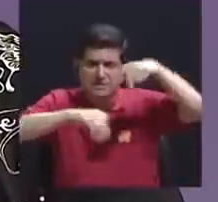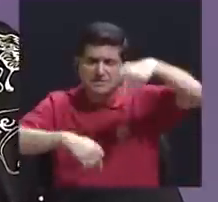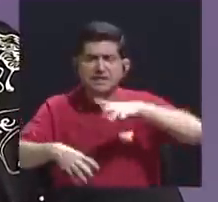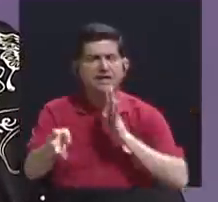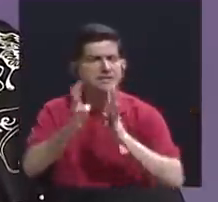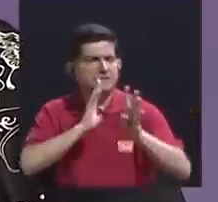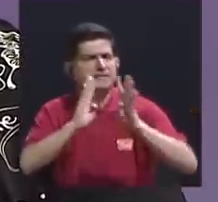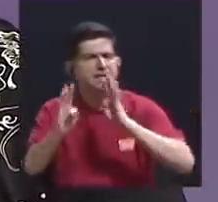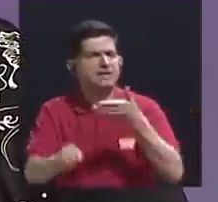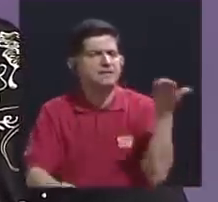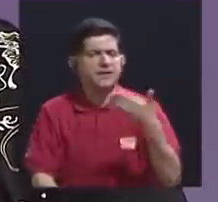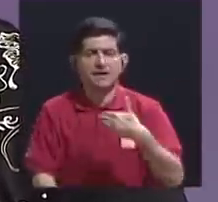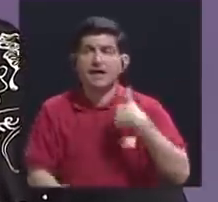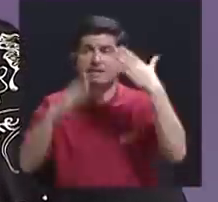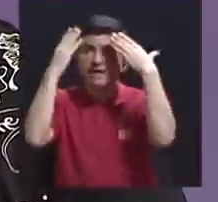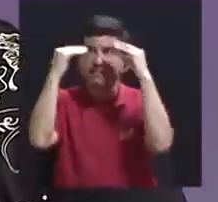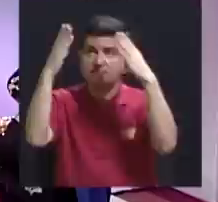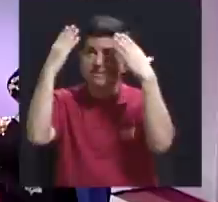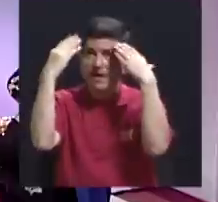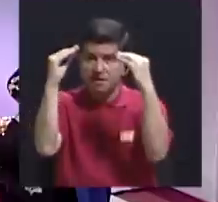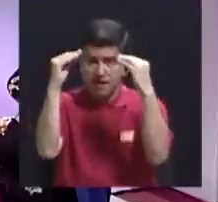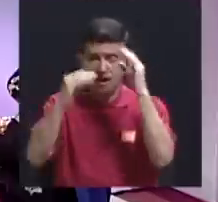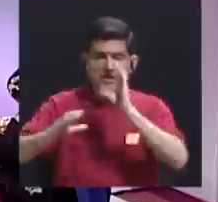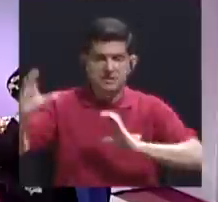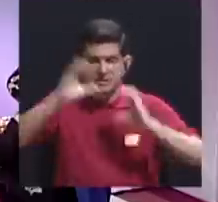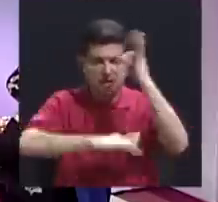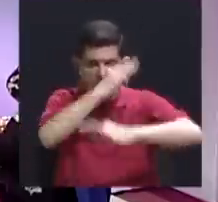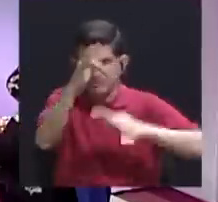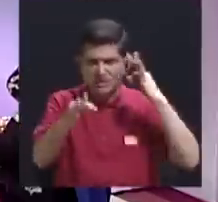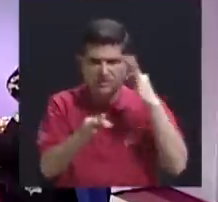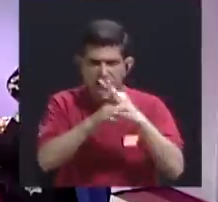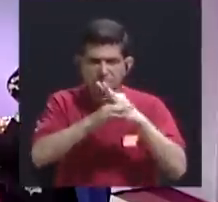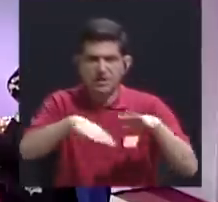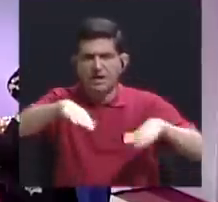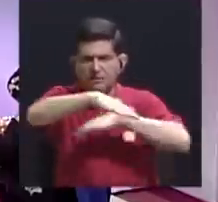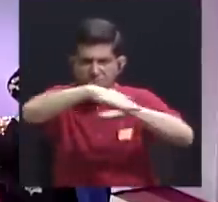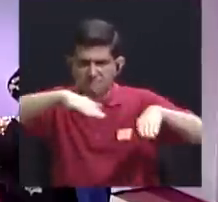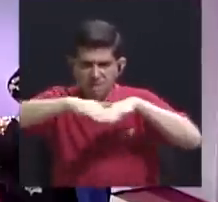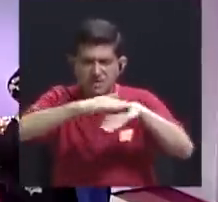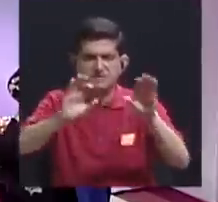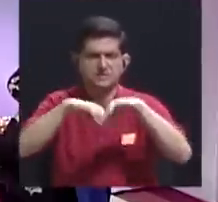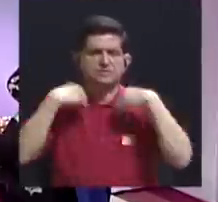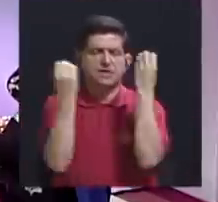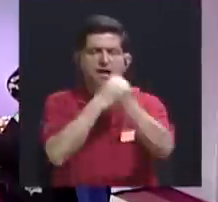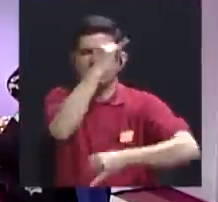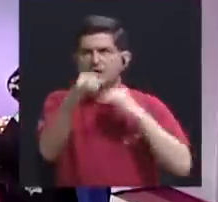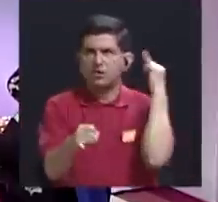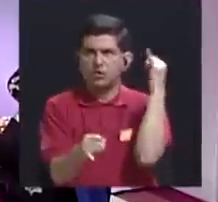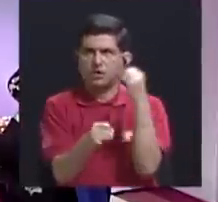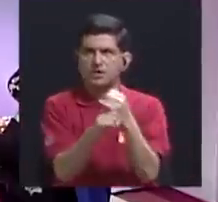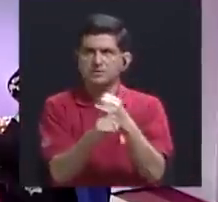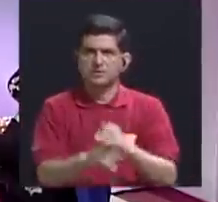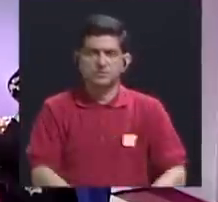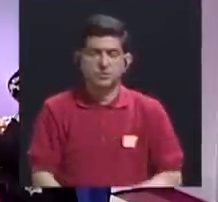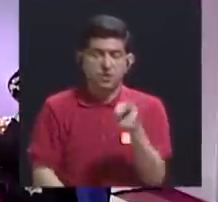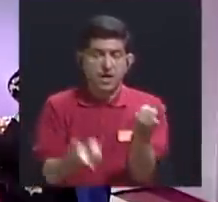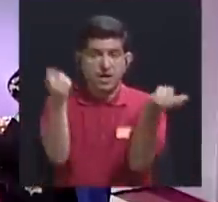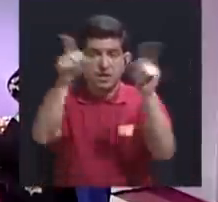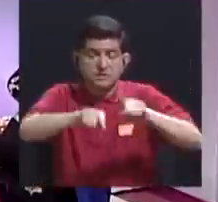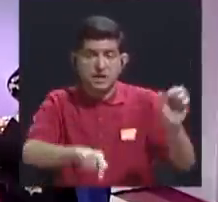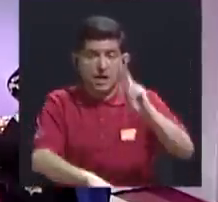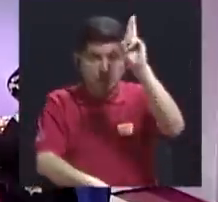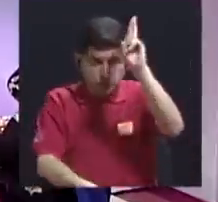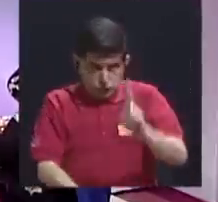hablando de tener información científica fundamentada en organismos internacionales para los cuales esté